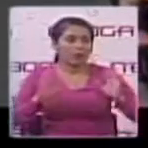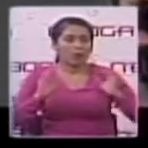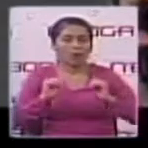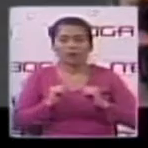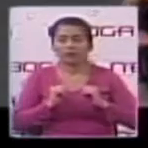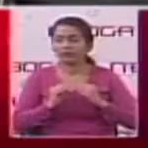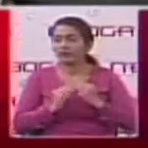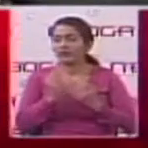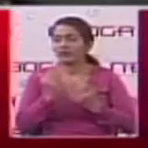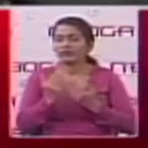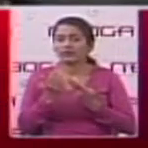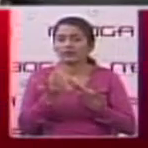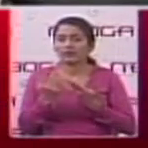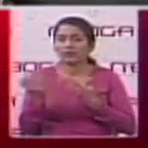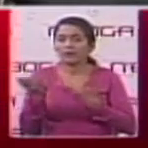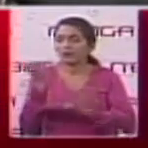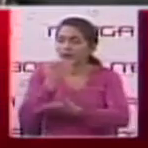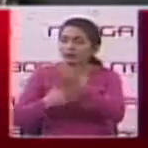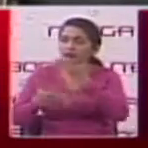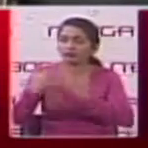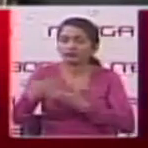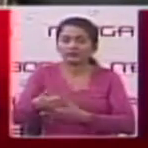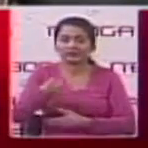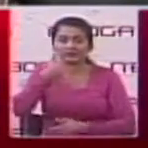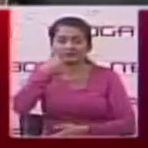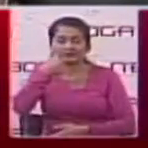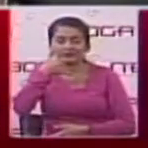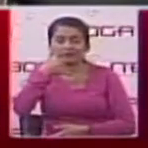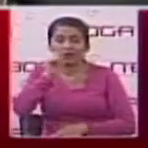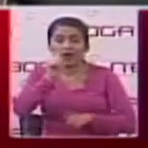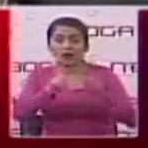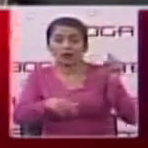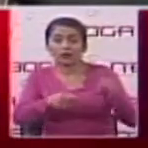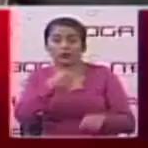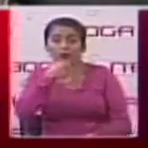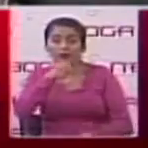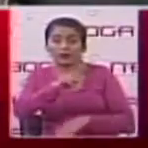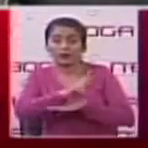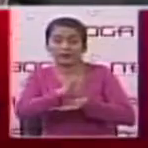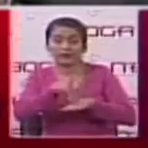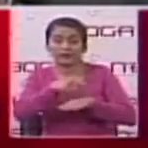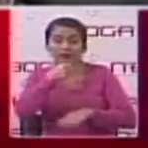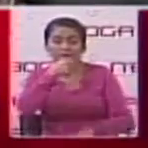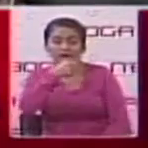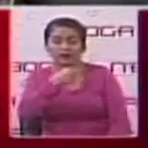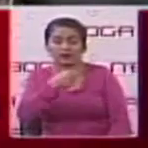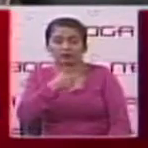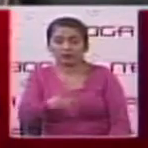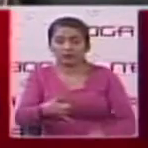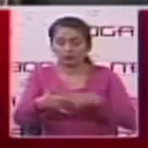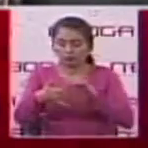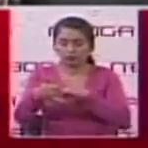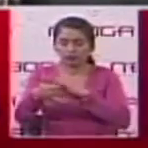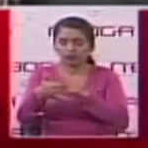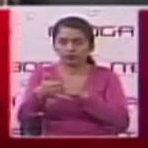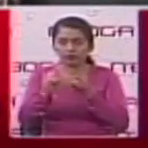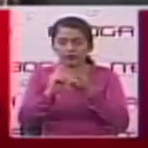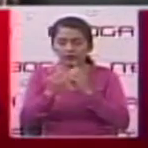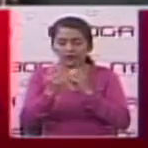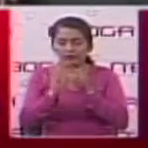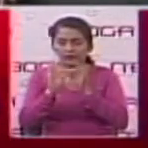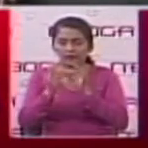usuario. Inclusive vemos periodistas que directamente desde su dispositivo móvil transmiten, editan y comparten información,